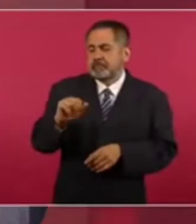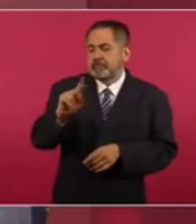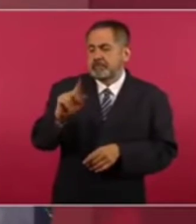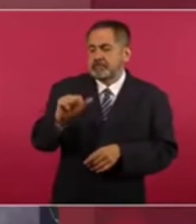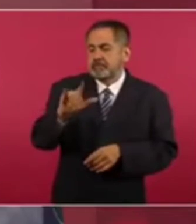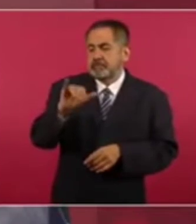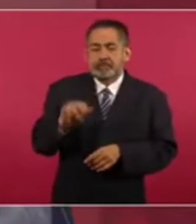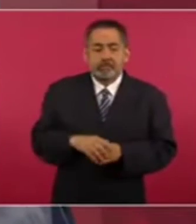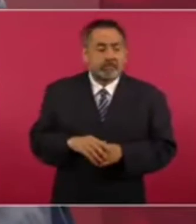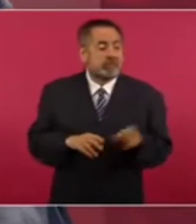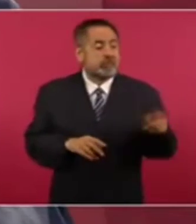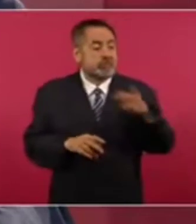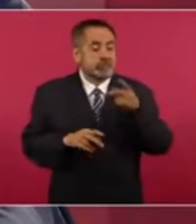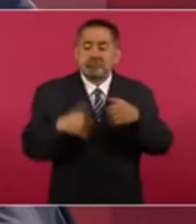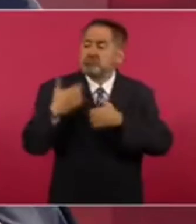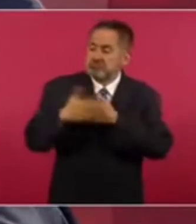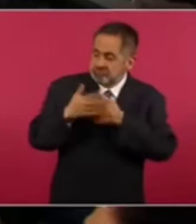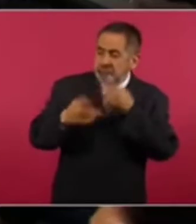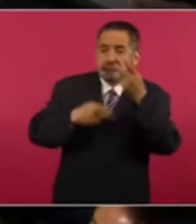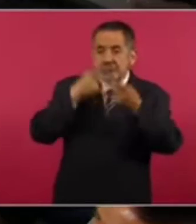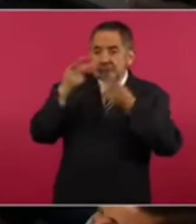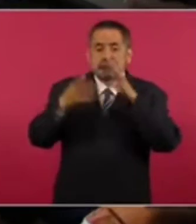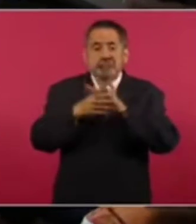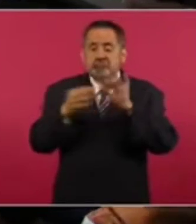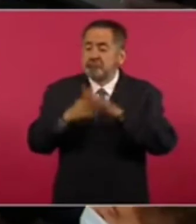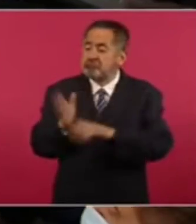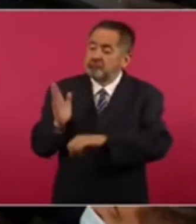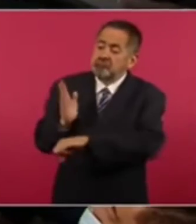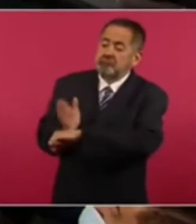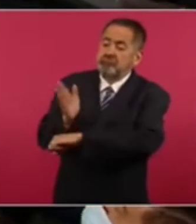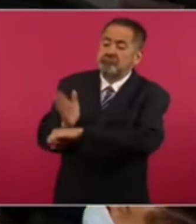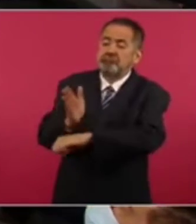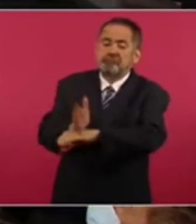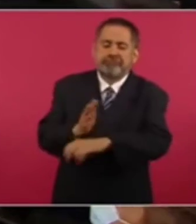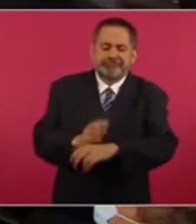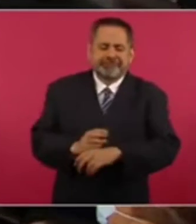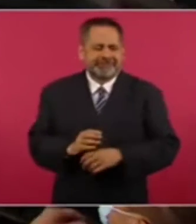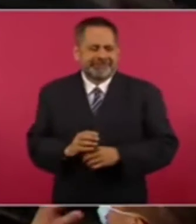Va a haber una campaña de censura,